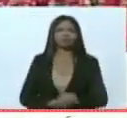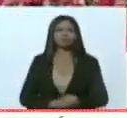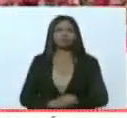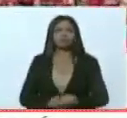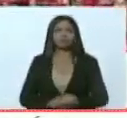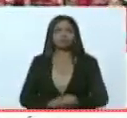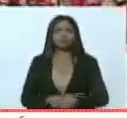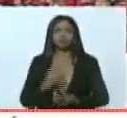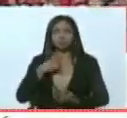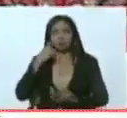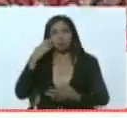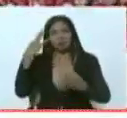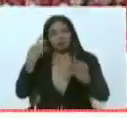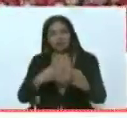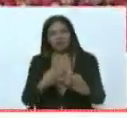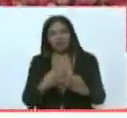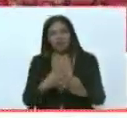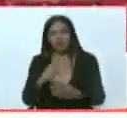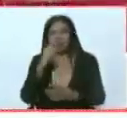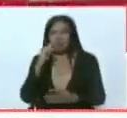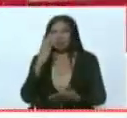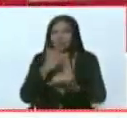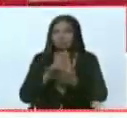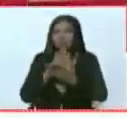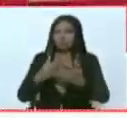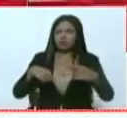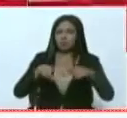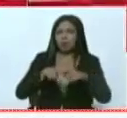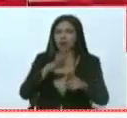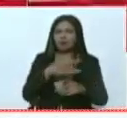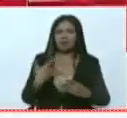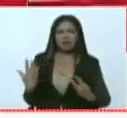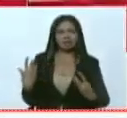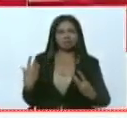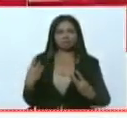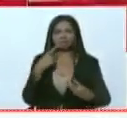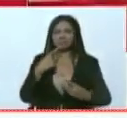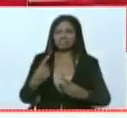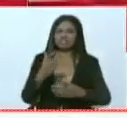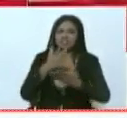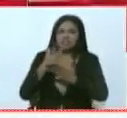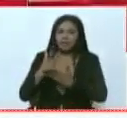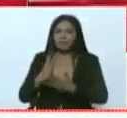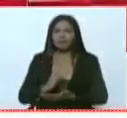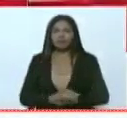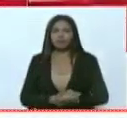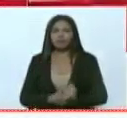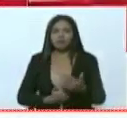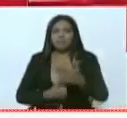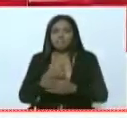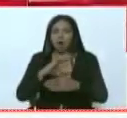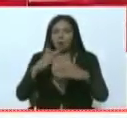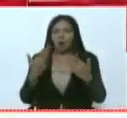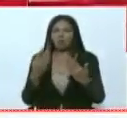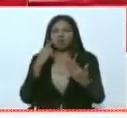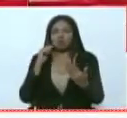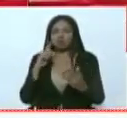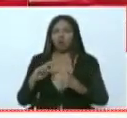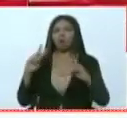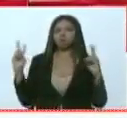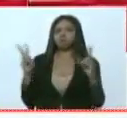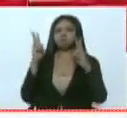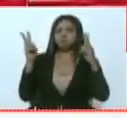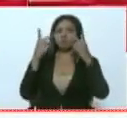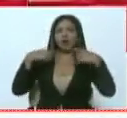Y creo que uno siempre debe querer hablar. Y más cuando está vencedor. Y